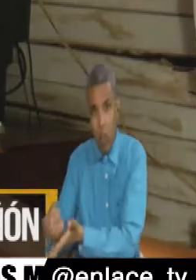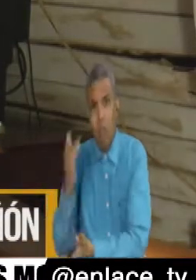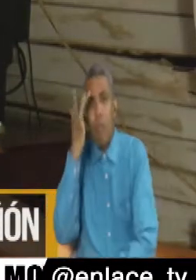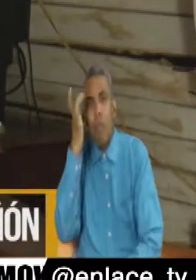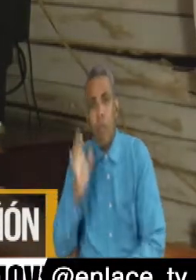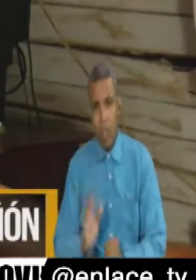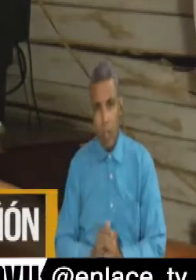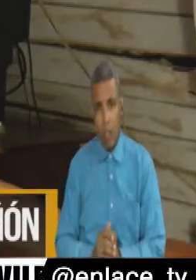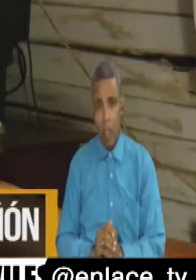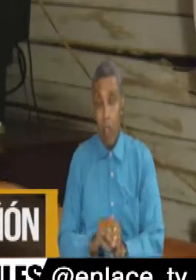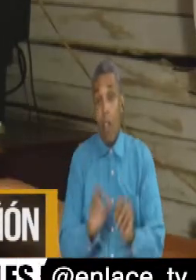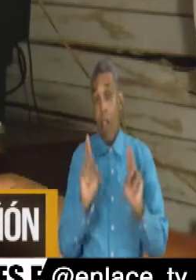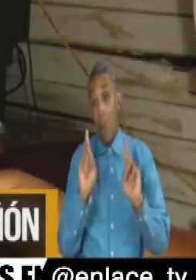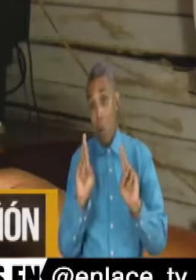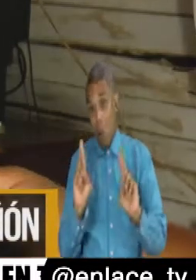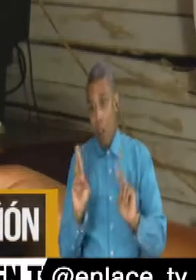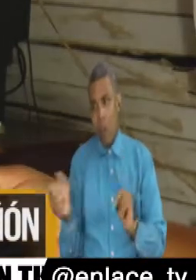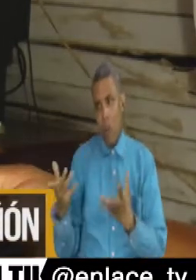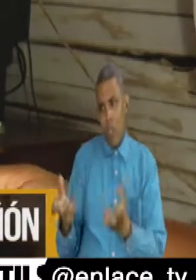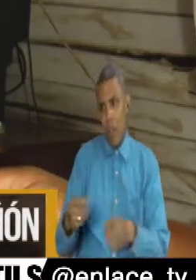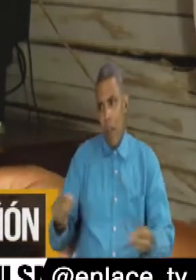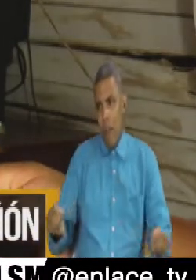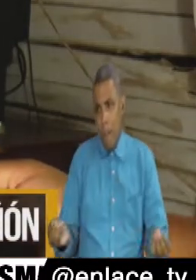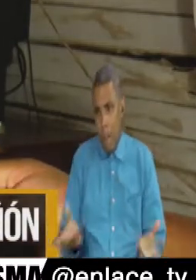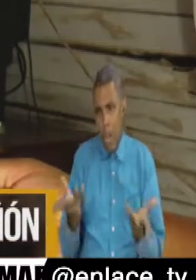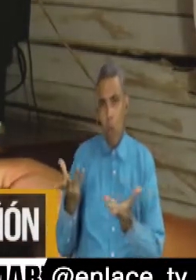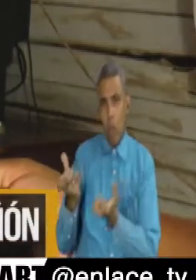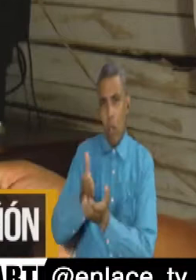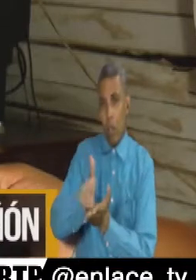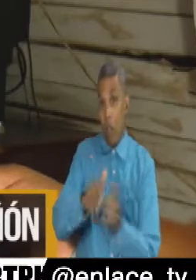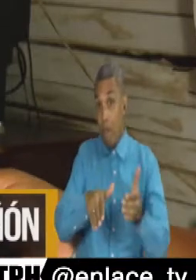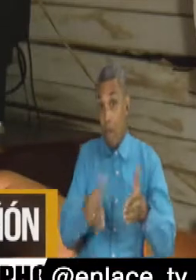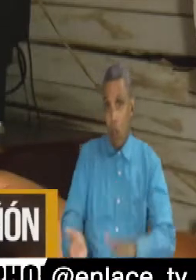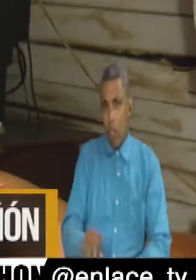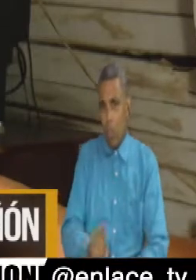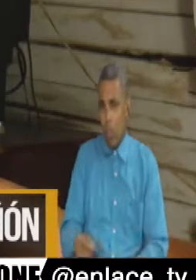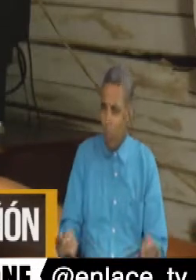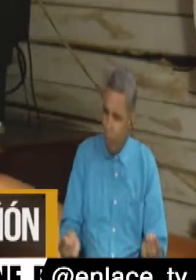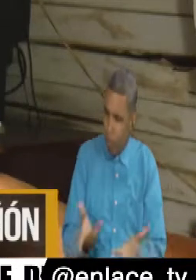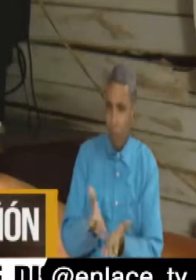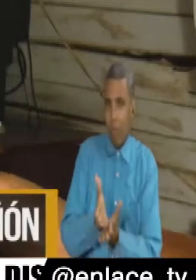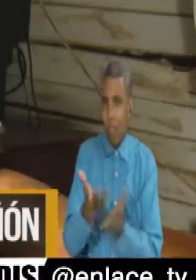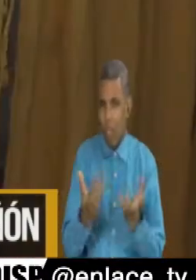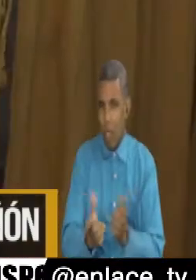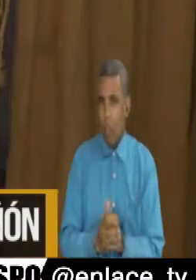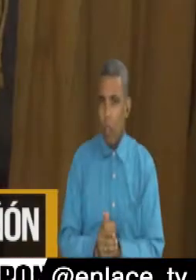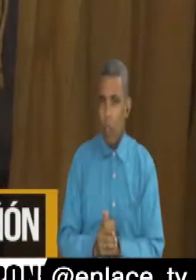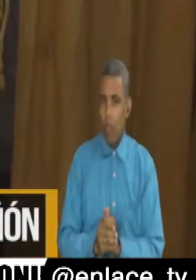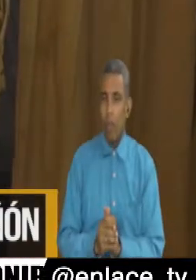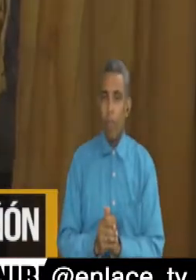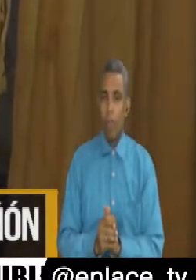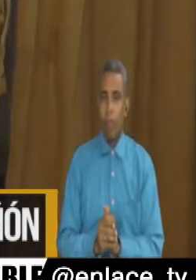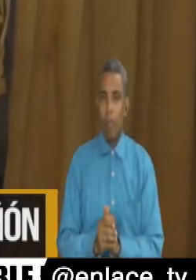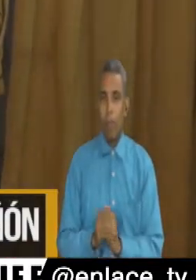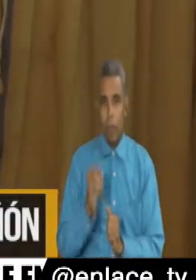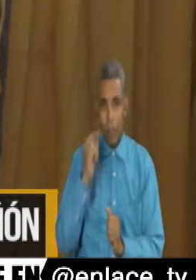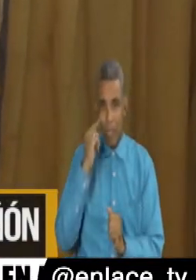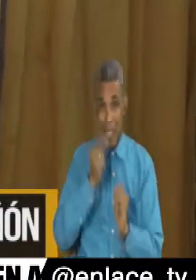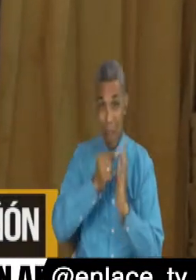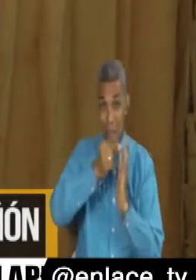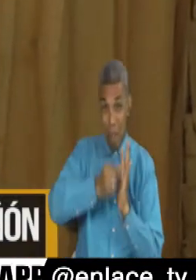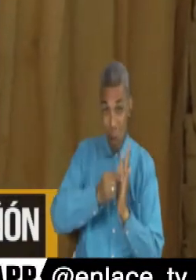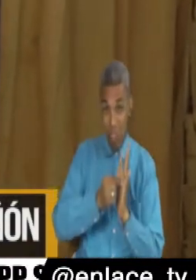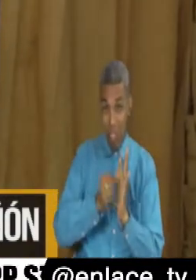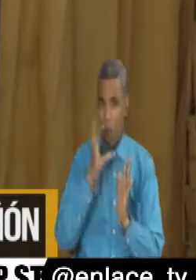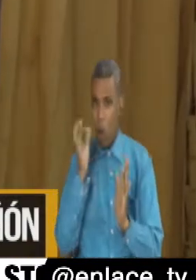salgan bien para yo poderle dar esa donación a mi hermano. Porque se merece vivir como yo estoy viviendo. Doña Sonia, la esposa de don Luis, no